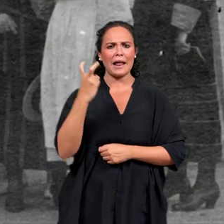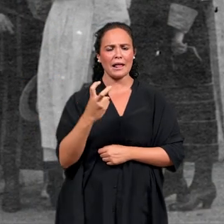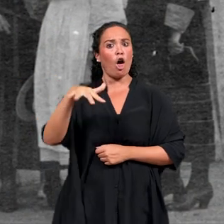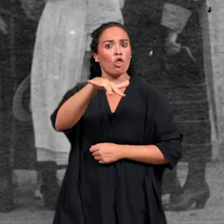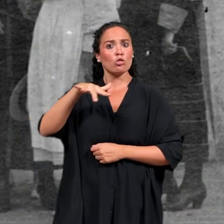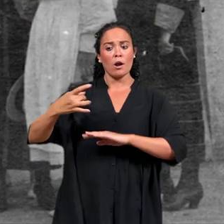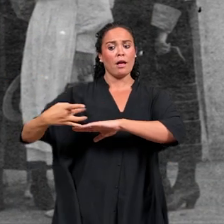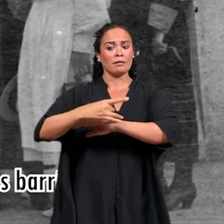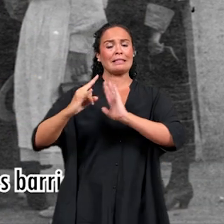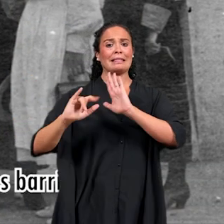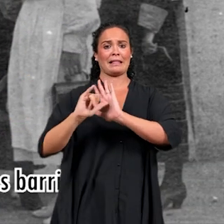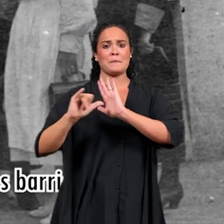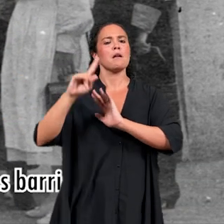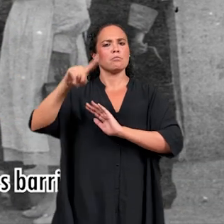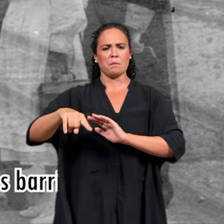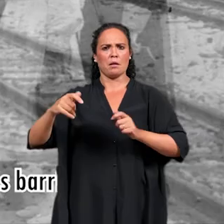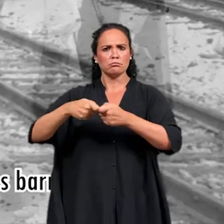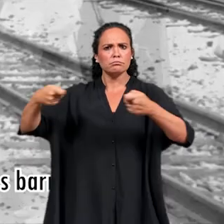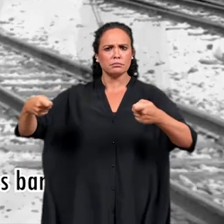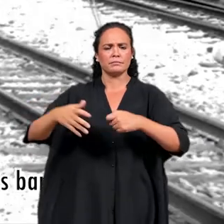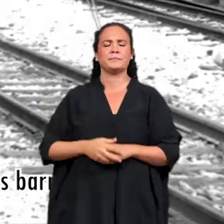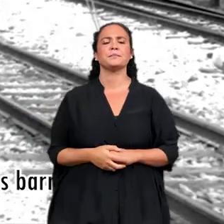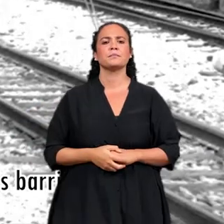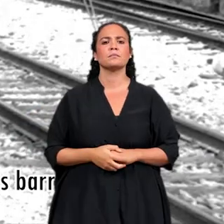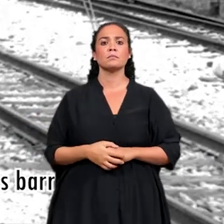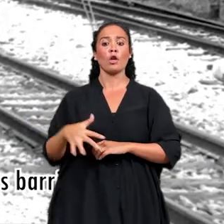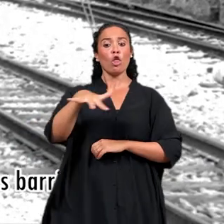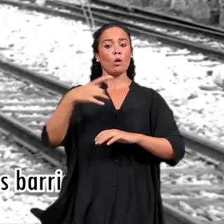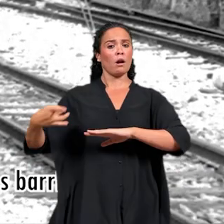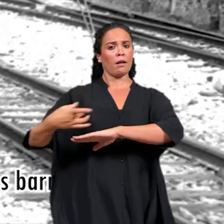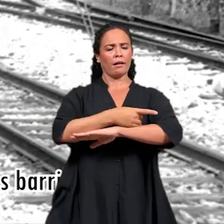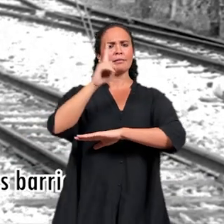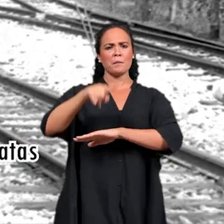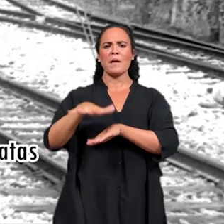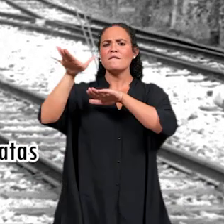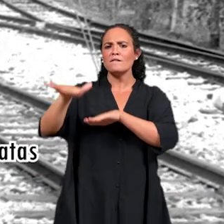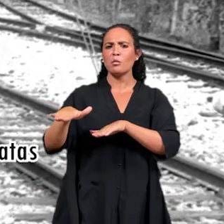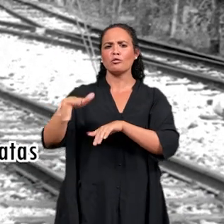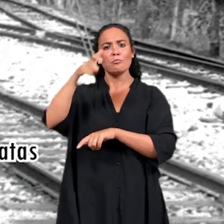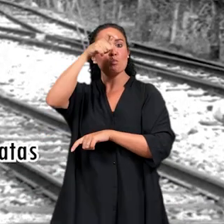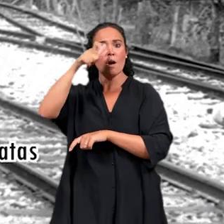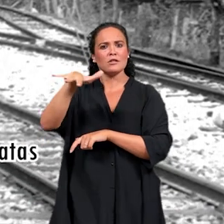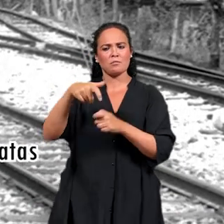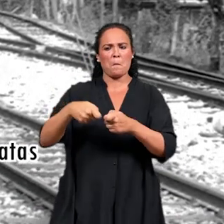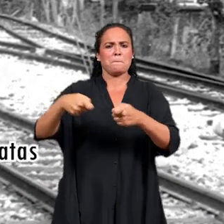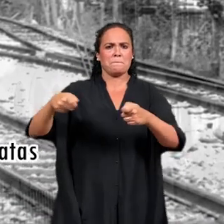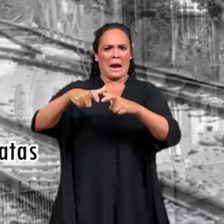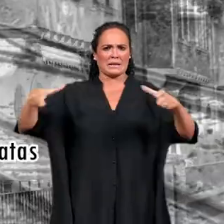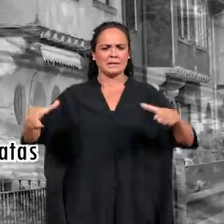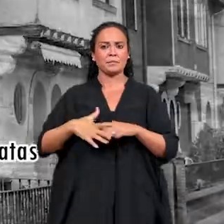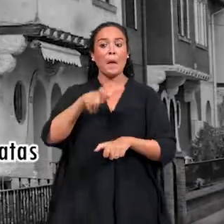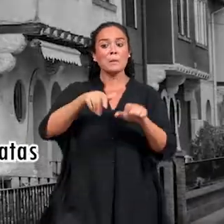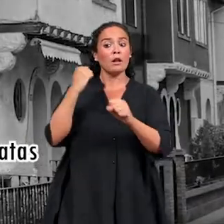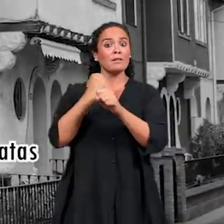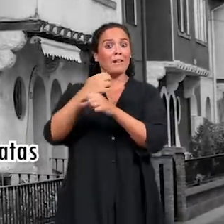del tranvía. Aquel trazado ferroviario también favoreció el crecimiento de los barrios. Para quienes allí trabajaron,